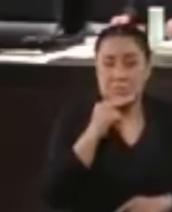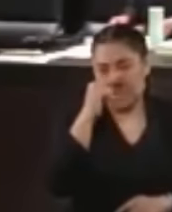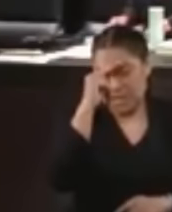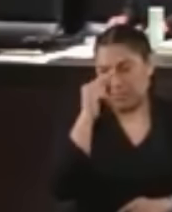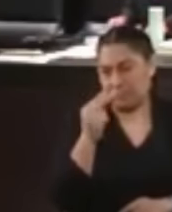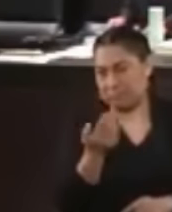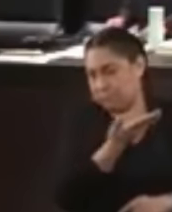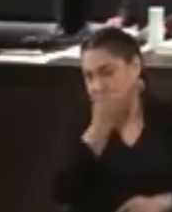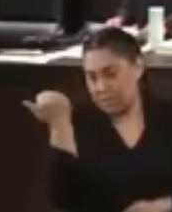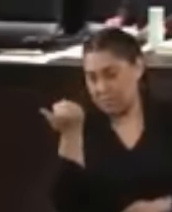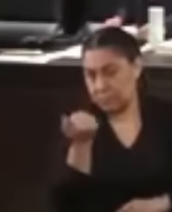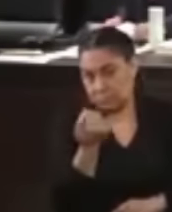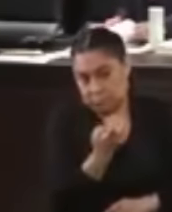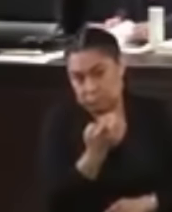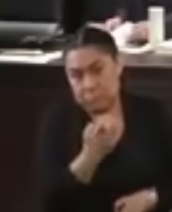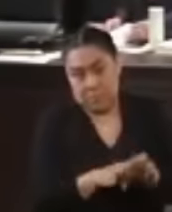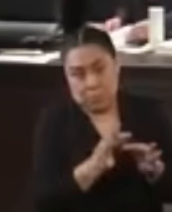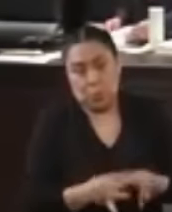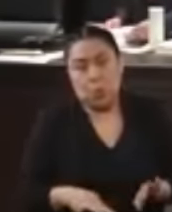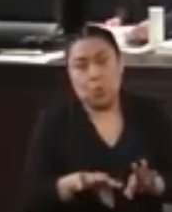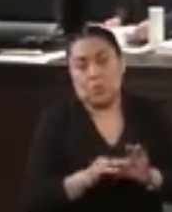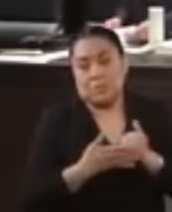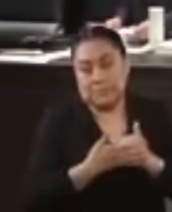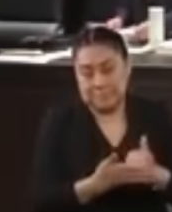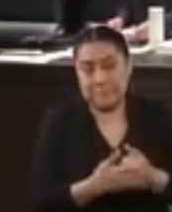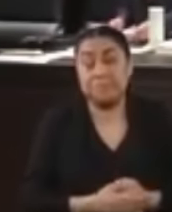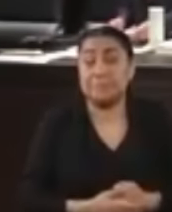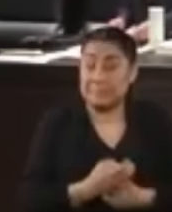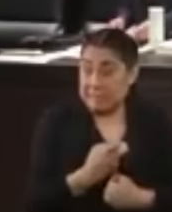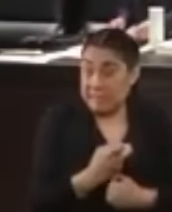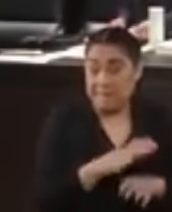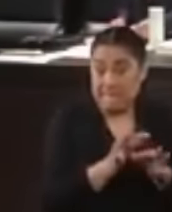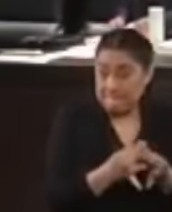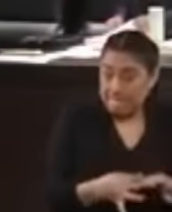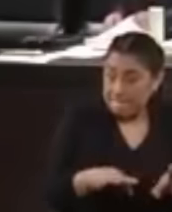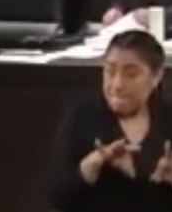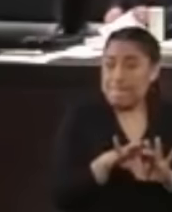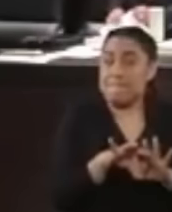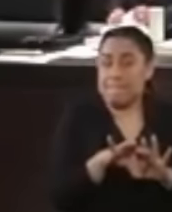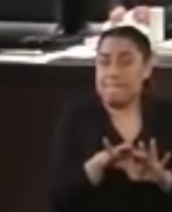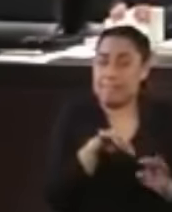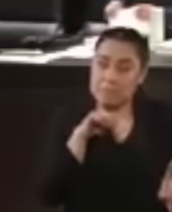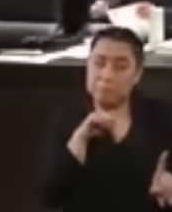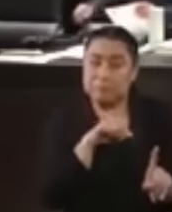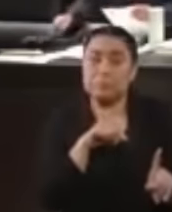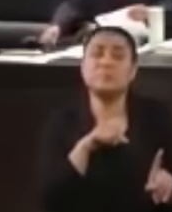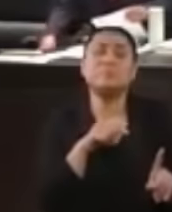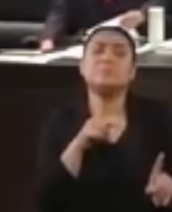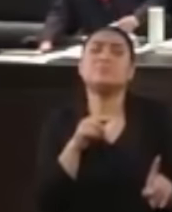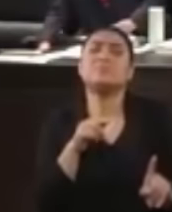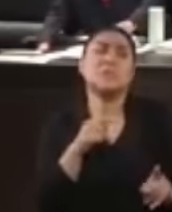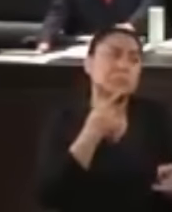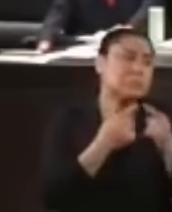cuestiones fundamentales que hay que ayudar. Este es otro eje que plantea nuestro